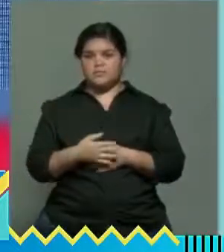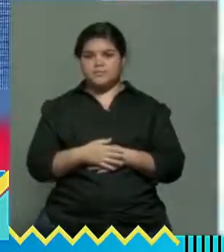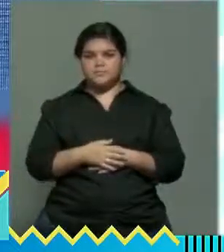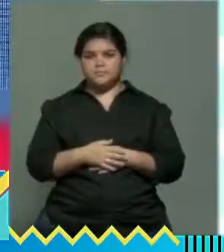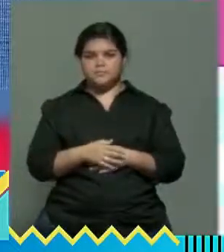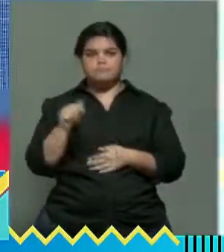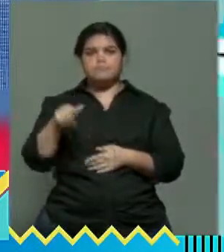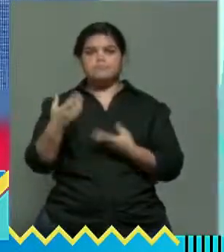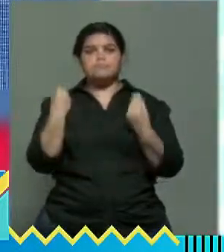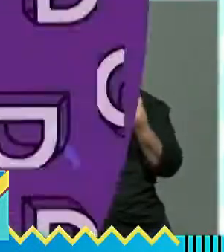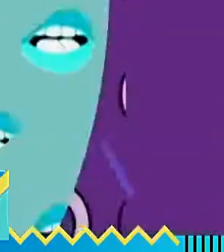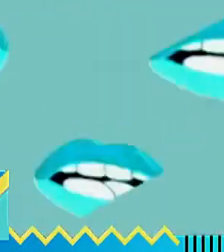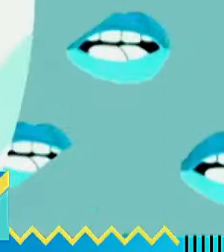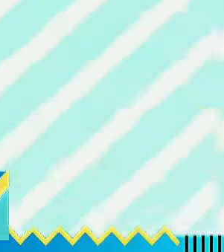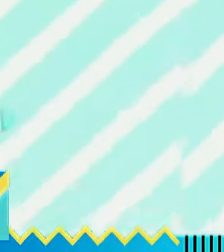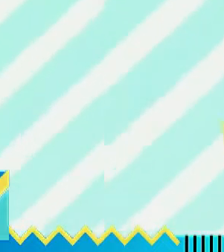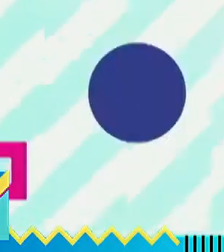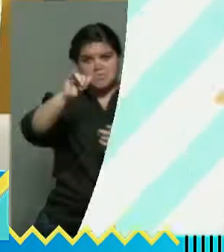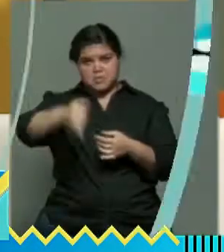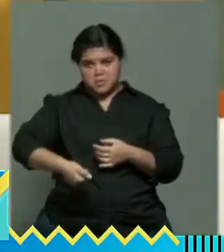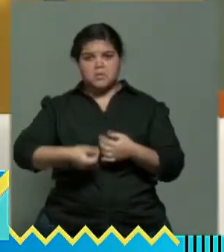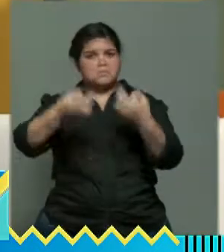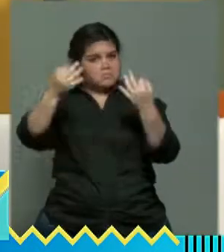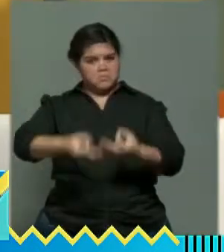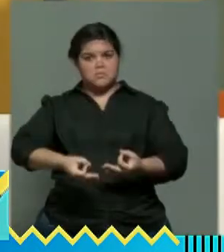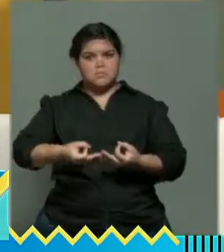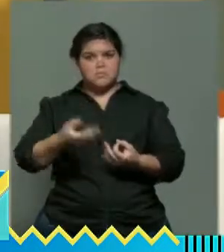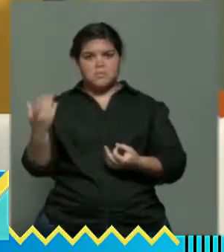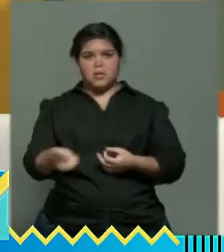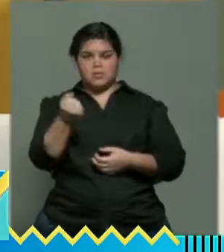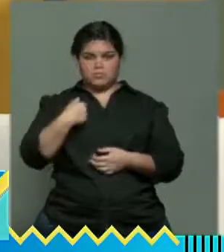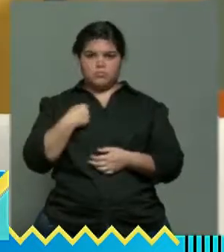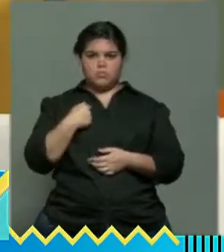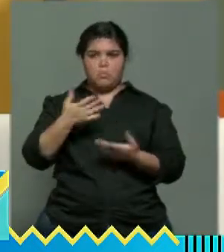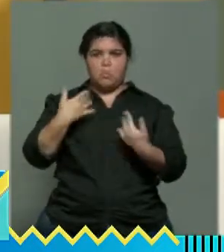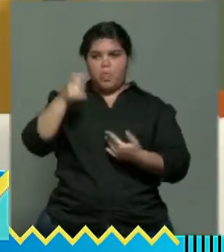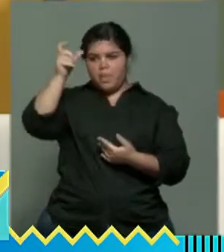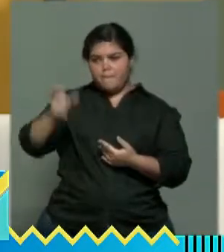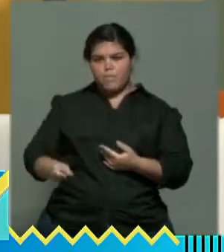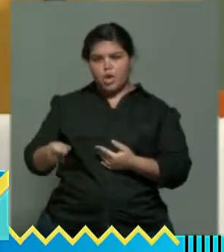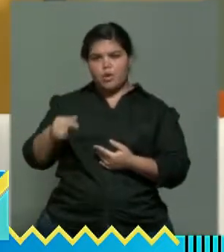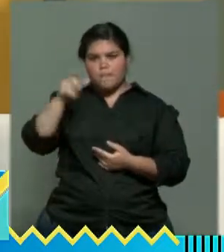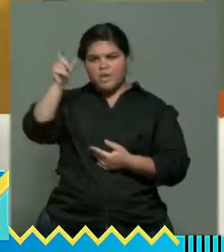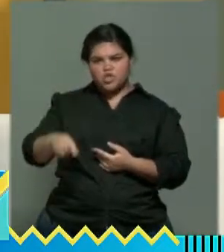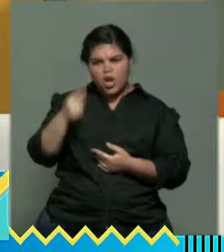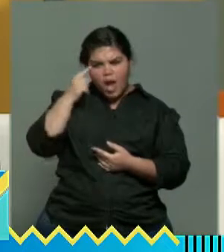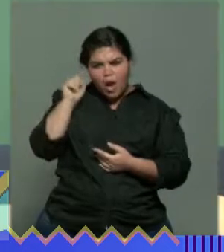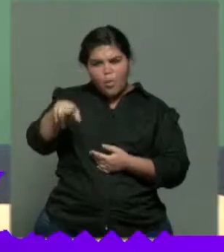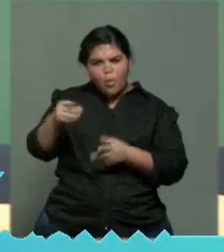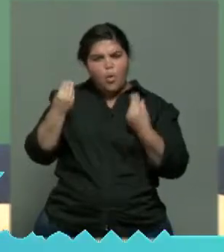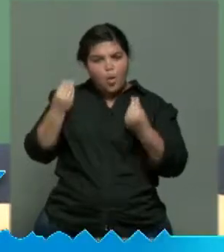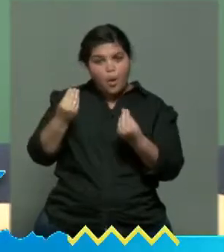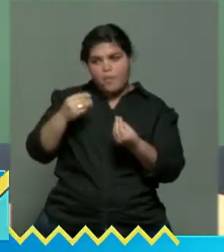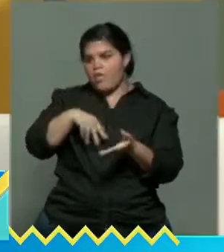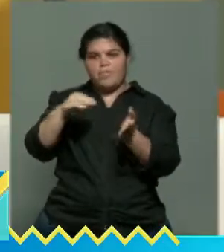creo que se va a llegar a buen camino. Bien. Mi concepto sobre el presidente sí puede cambiar, indudablemente, porque depende de las medidas que